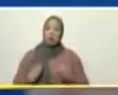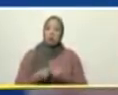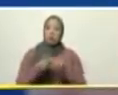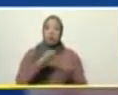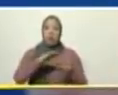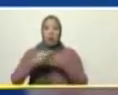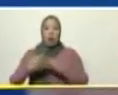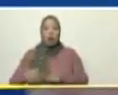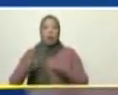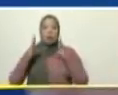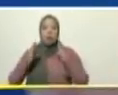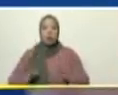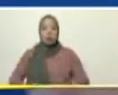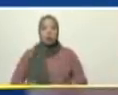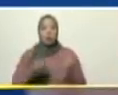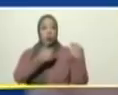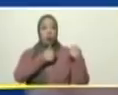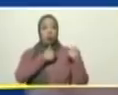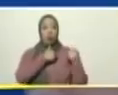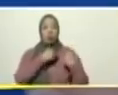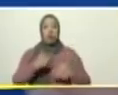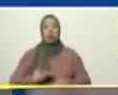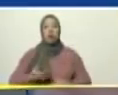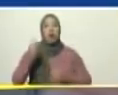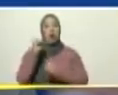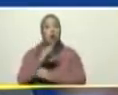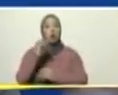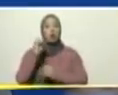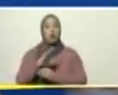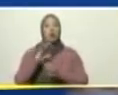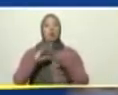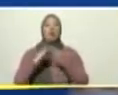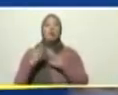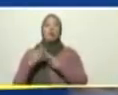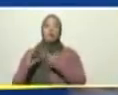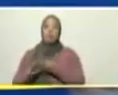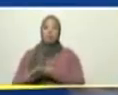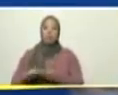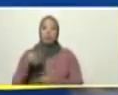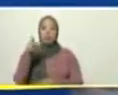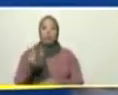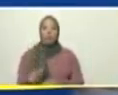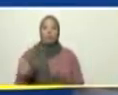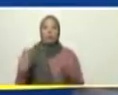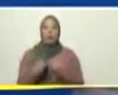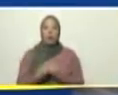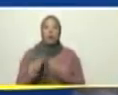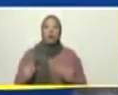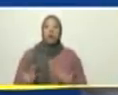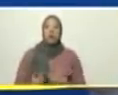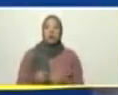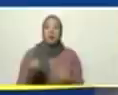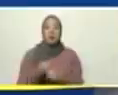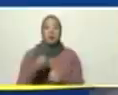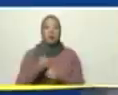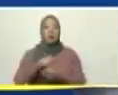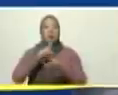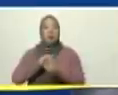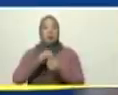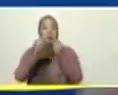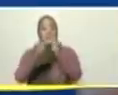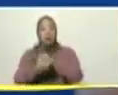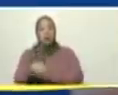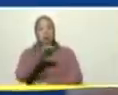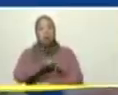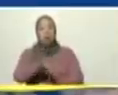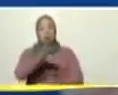las comuneras, los que pertenecen al consejo comunal y las que están allí haciendo vida, para con ellos hacer las transformaciones e ir hacia